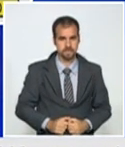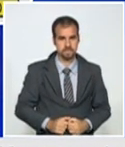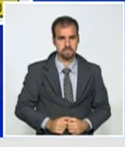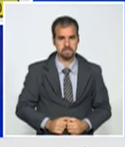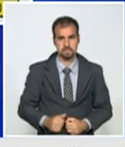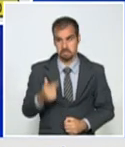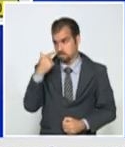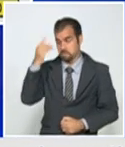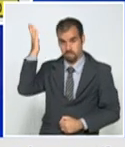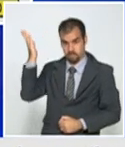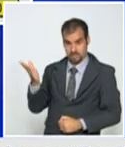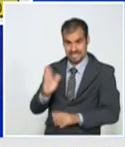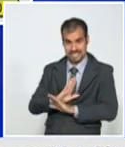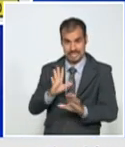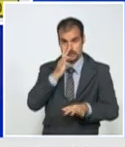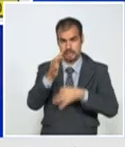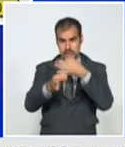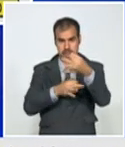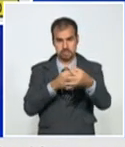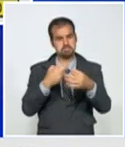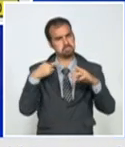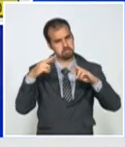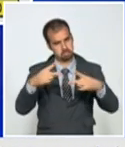comportamiento, yo reitero,